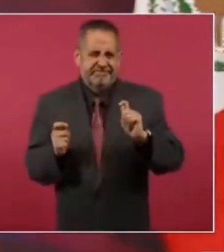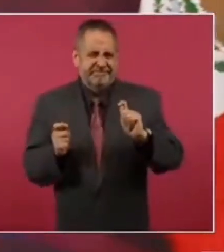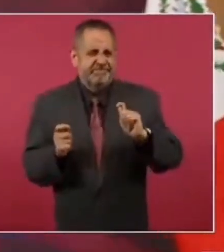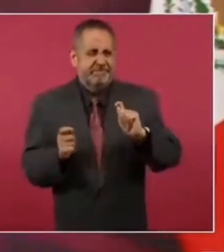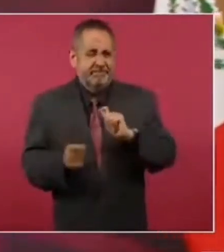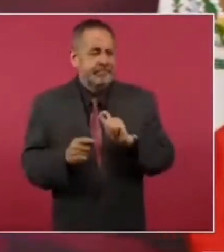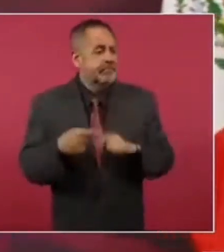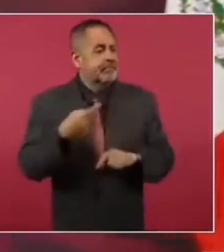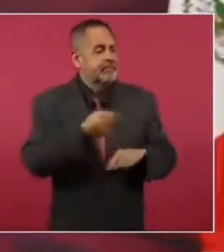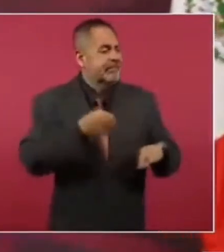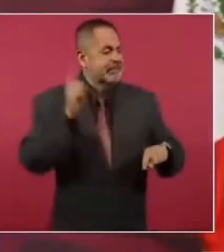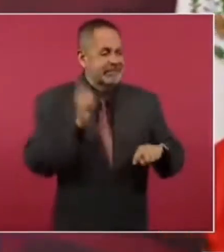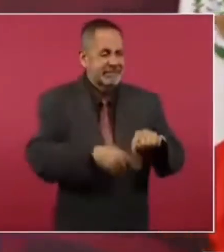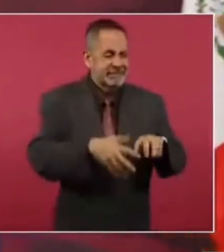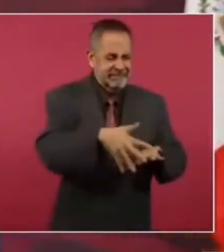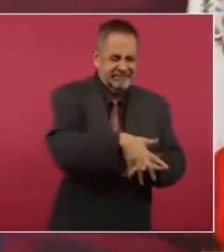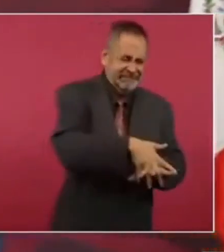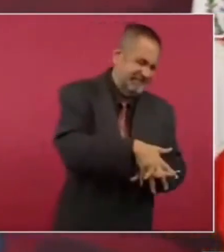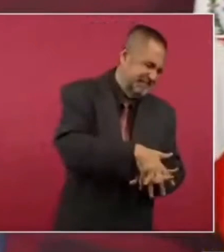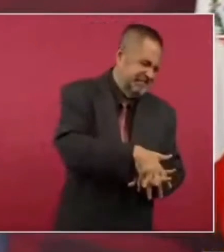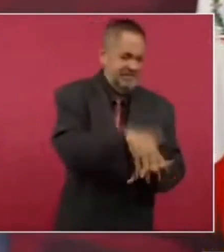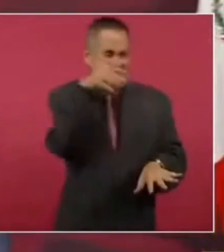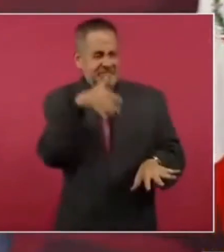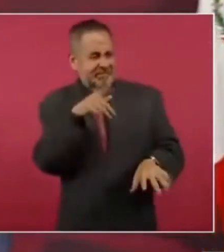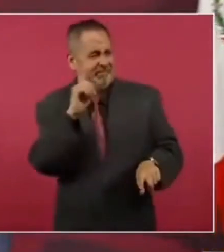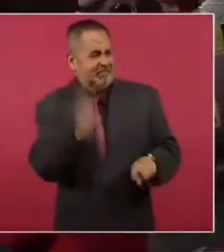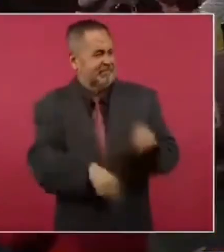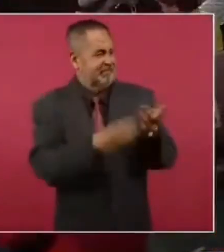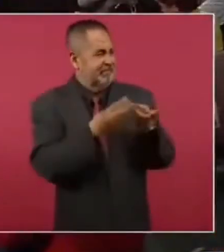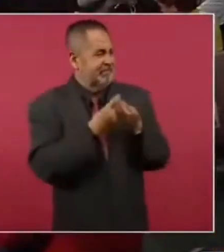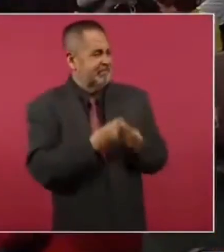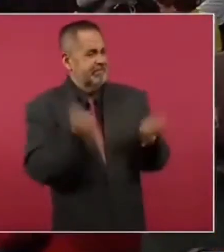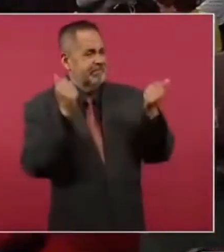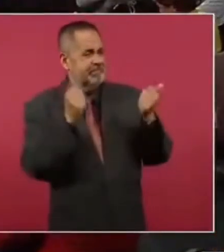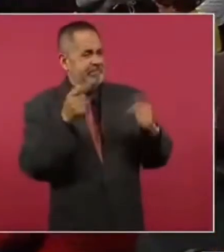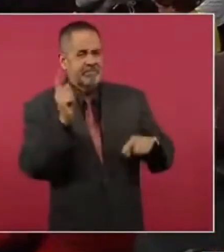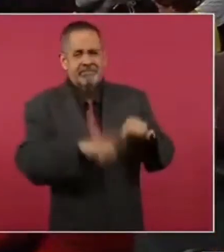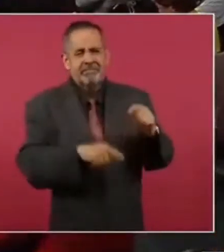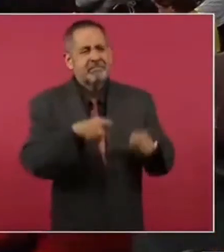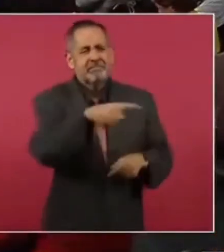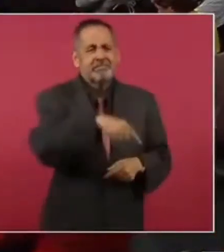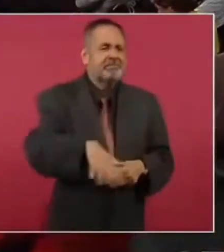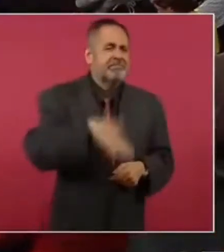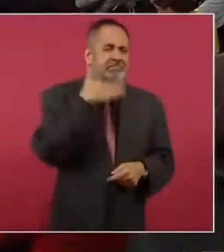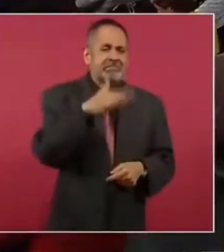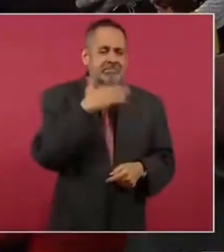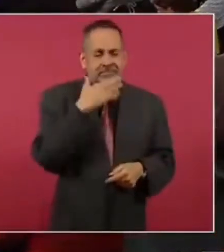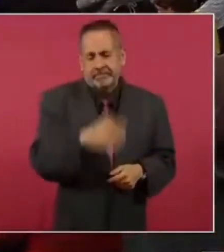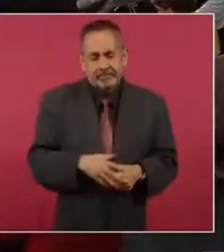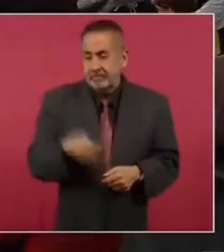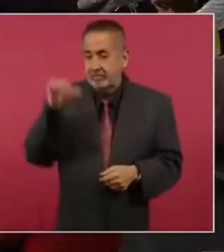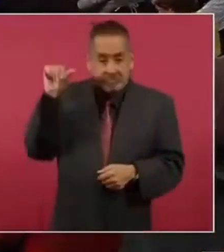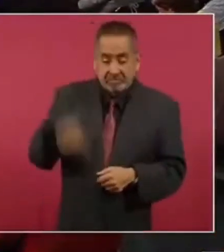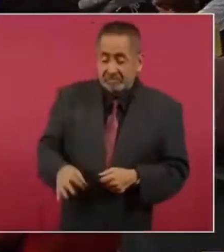arrancar de raíz un régimen de corrupción